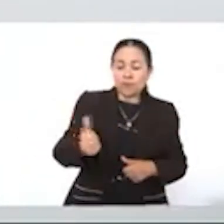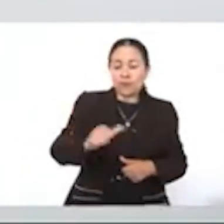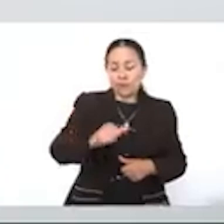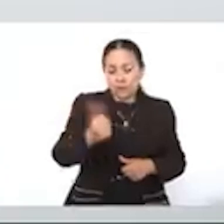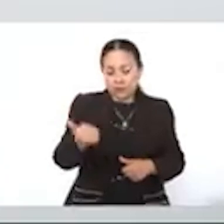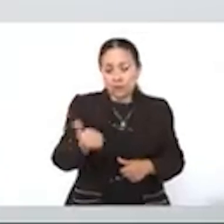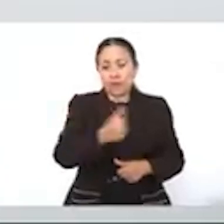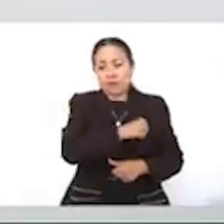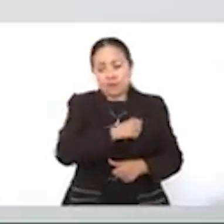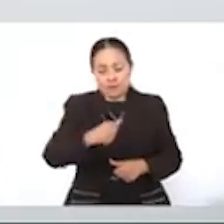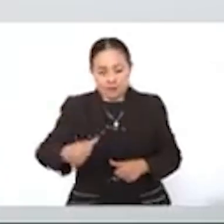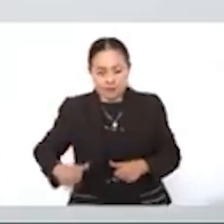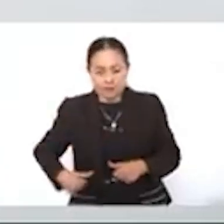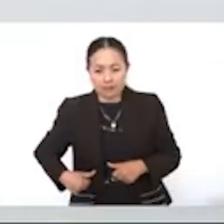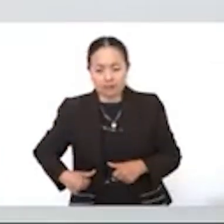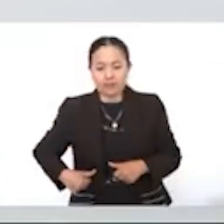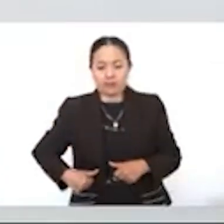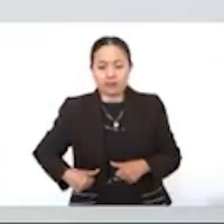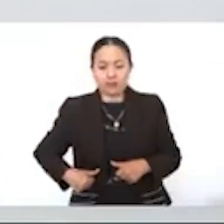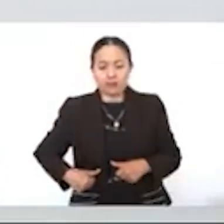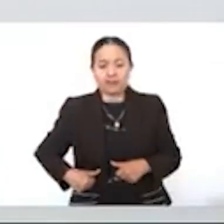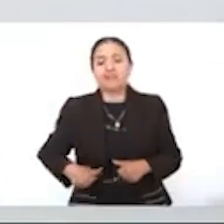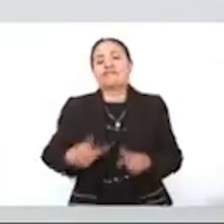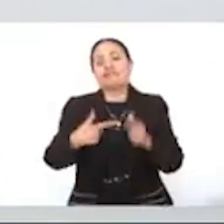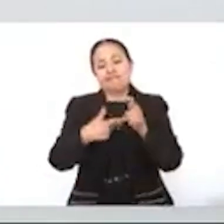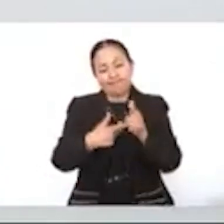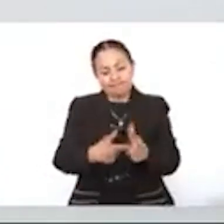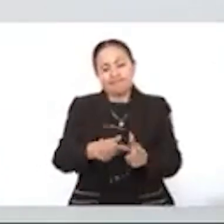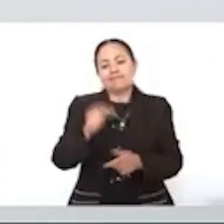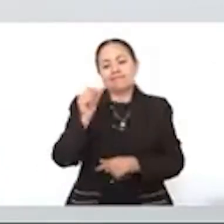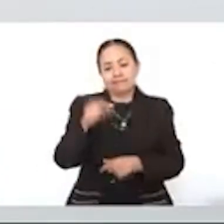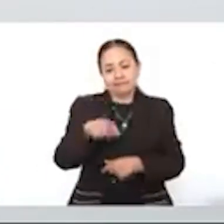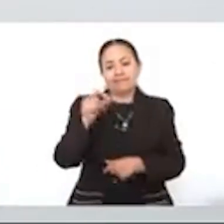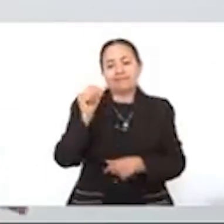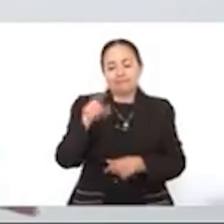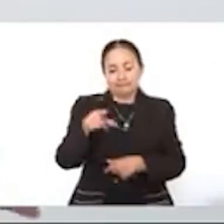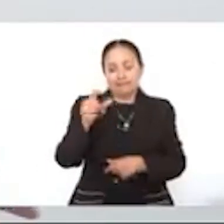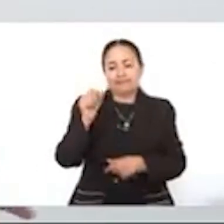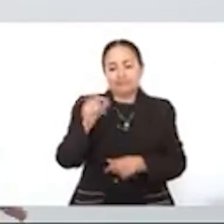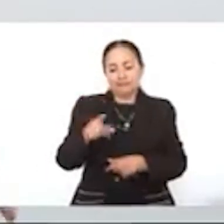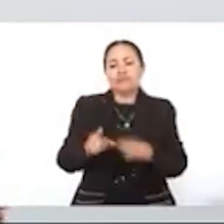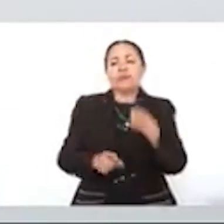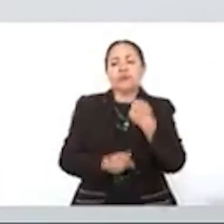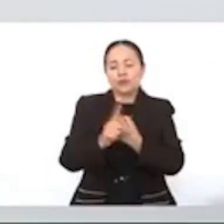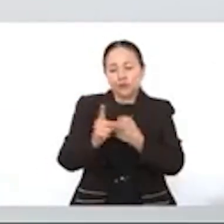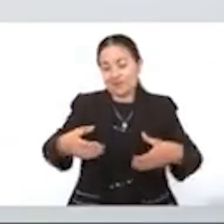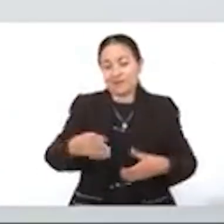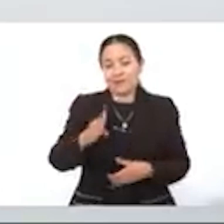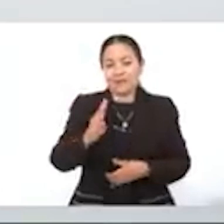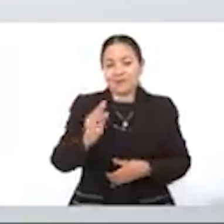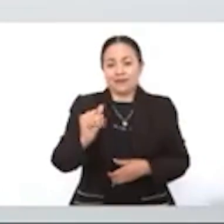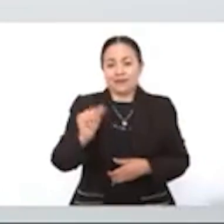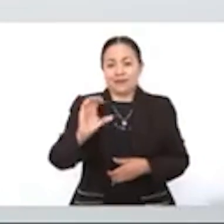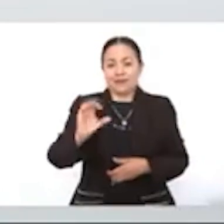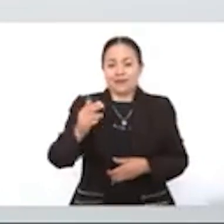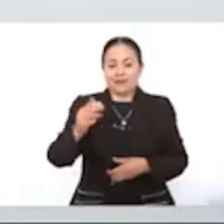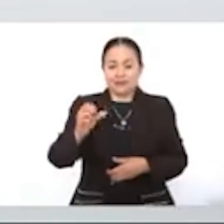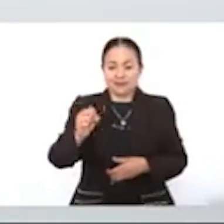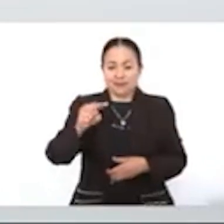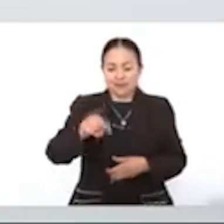las alcaldías pues Seguiremos enfrentando este tema de los vaches le hemos